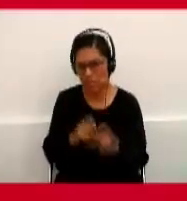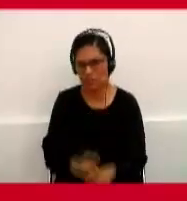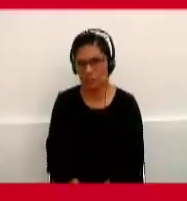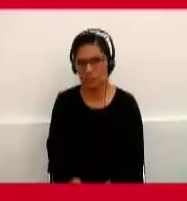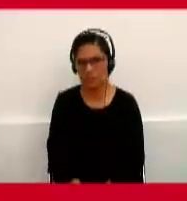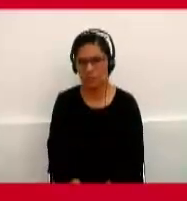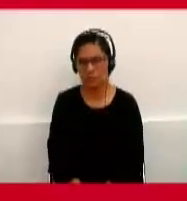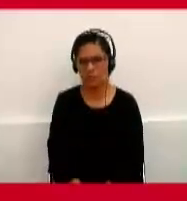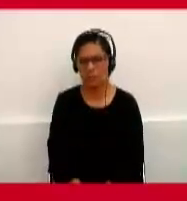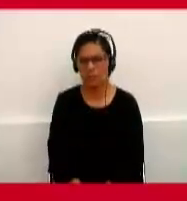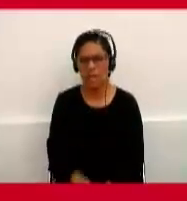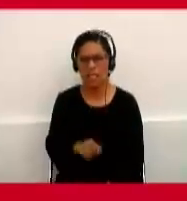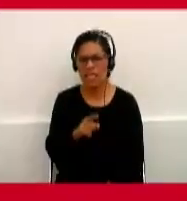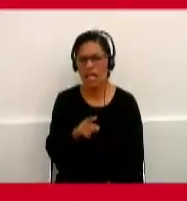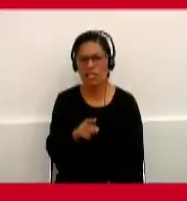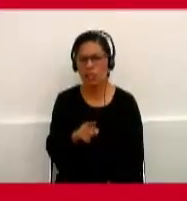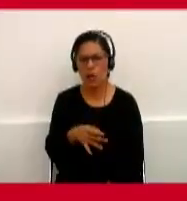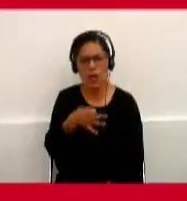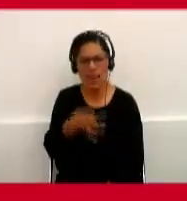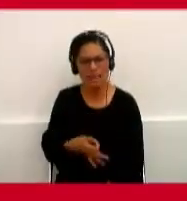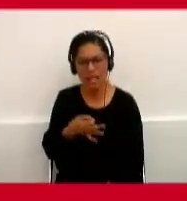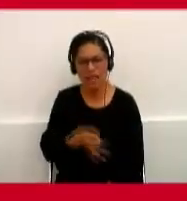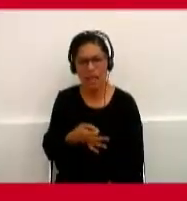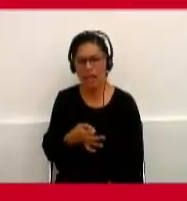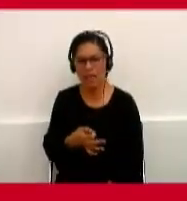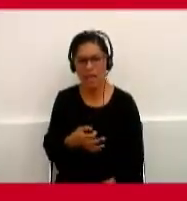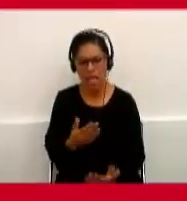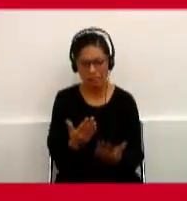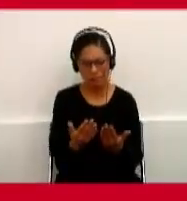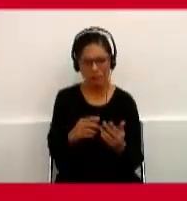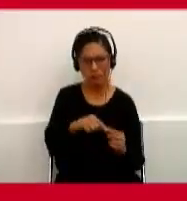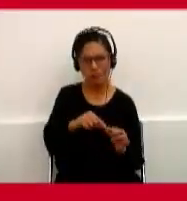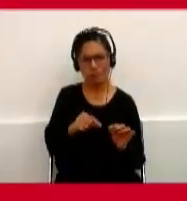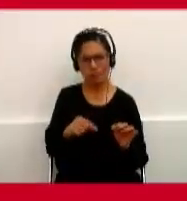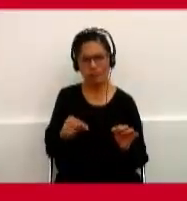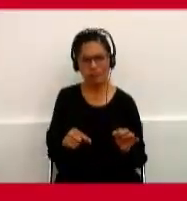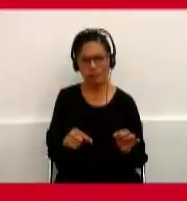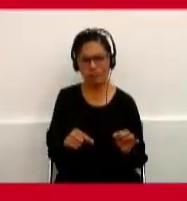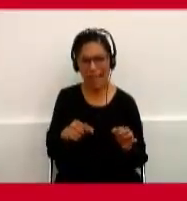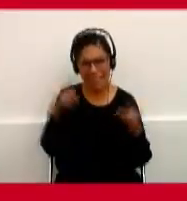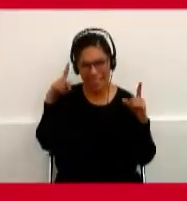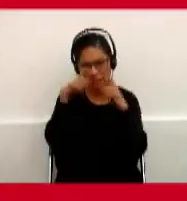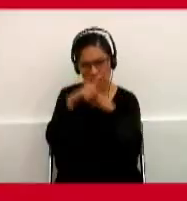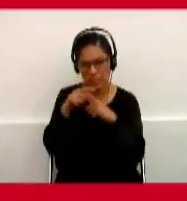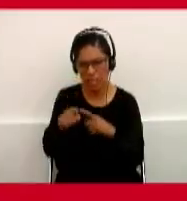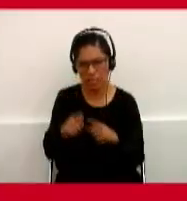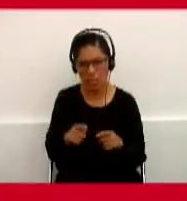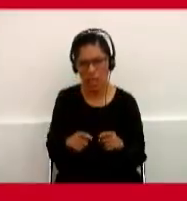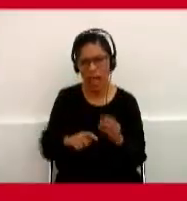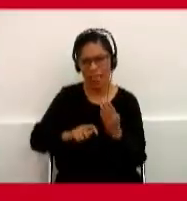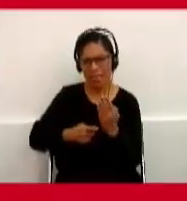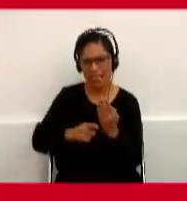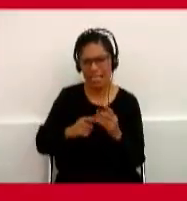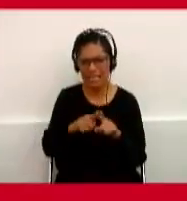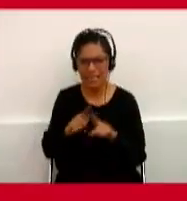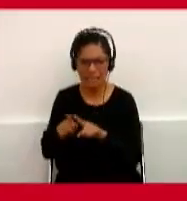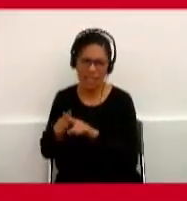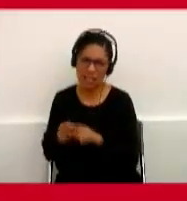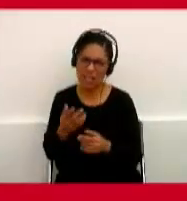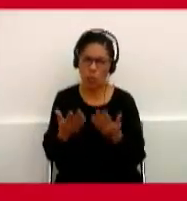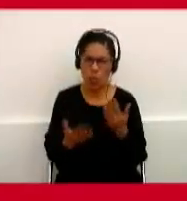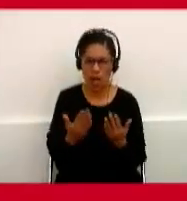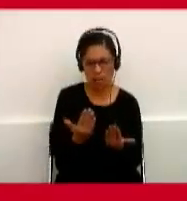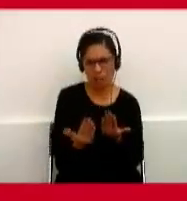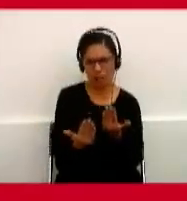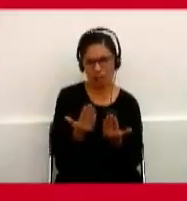En cuanto a la validación de la falla crítica que comentabas, existe varias técnicas. ¿Tendría alguna relación en cuanto a